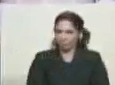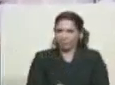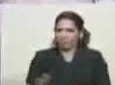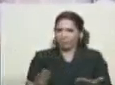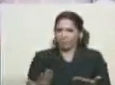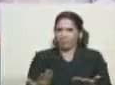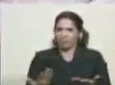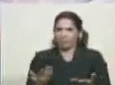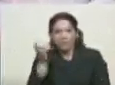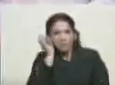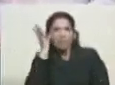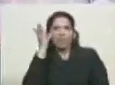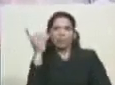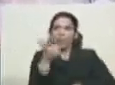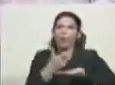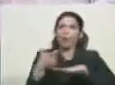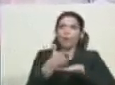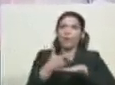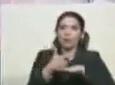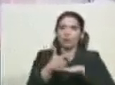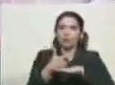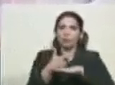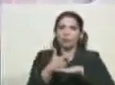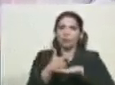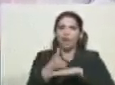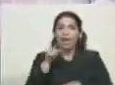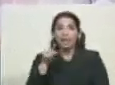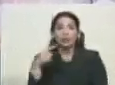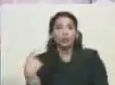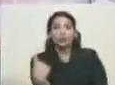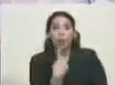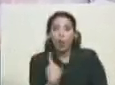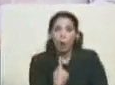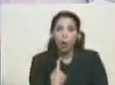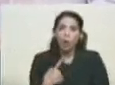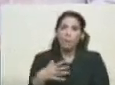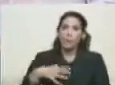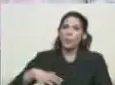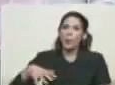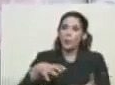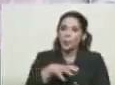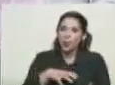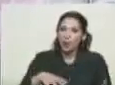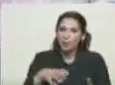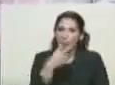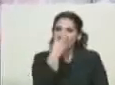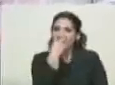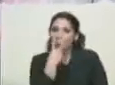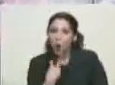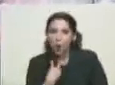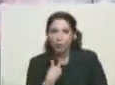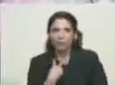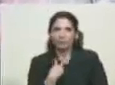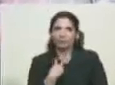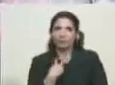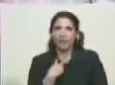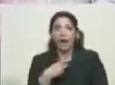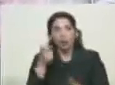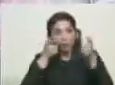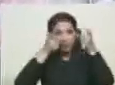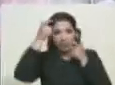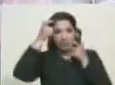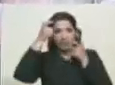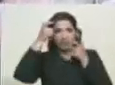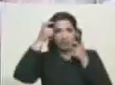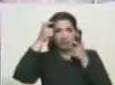un invento del gobierno, que eso solo iba a afectar a los pobres, a los chavistas. Yo